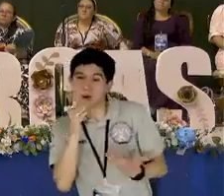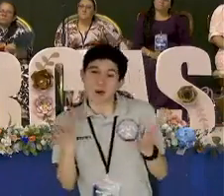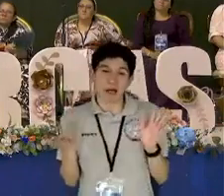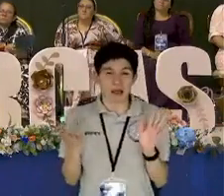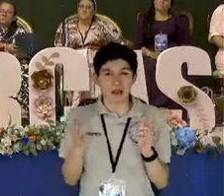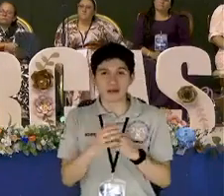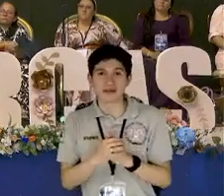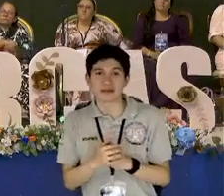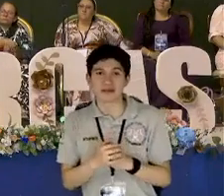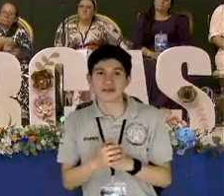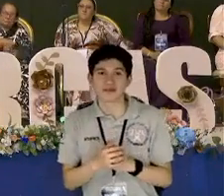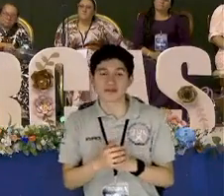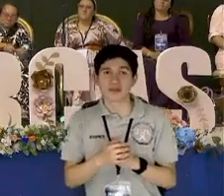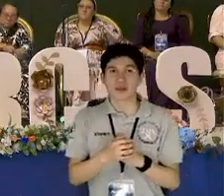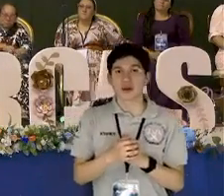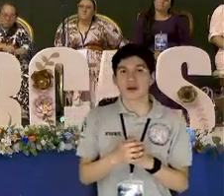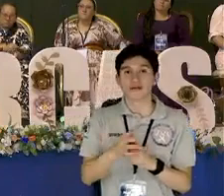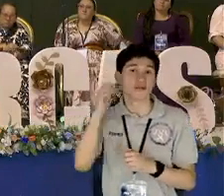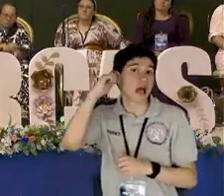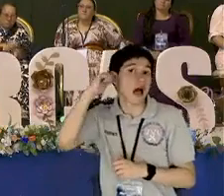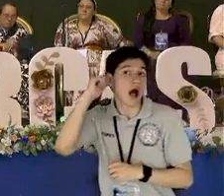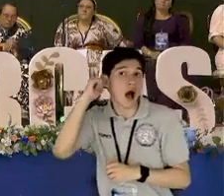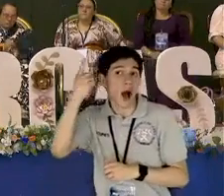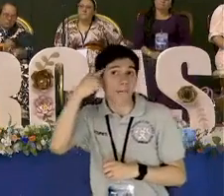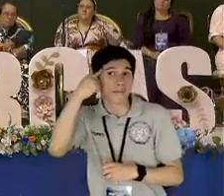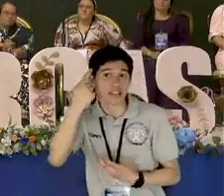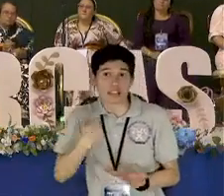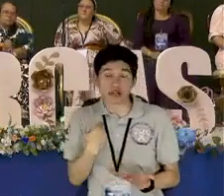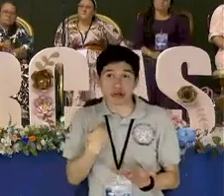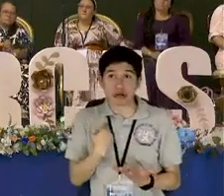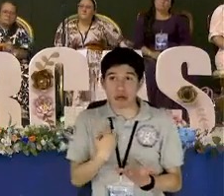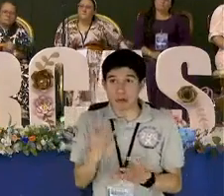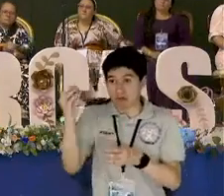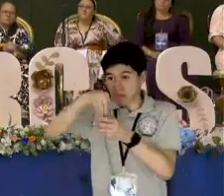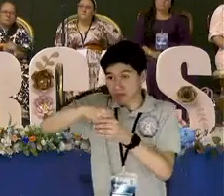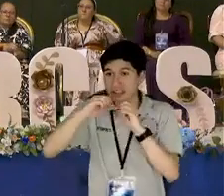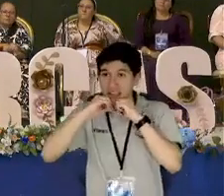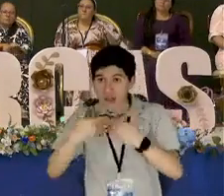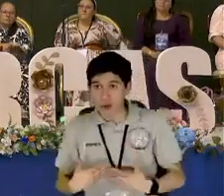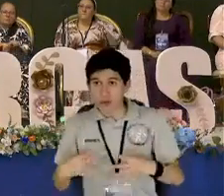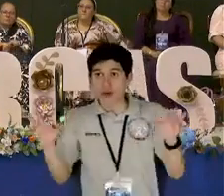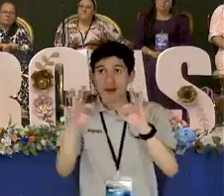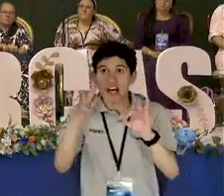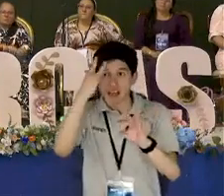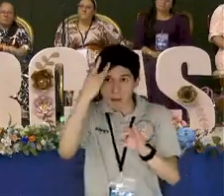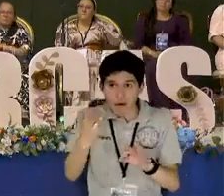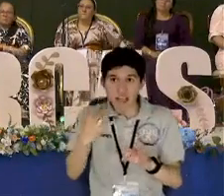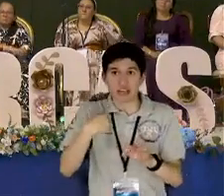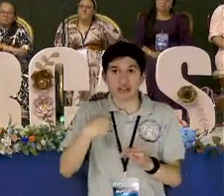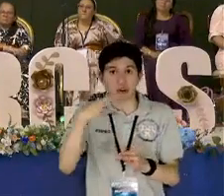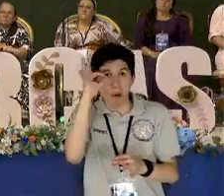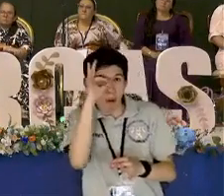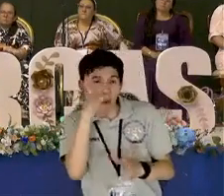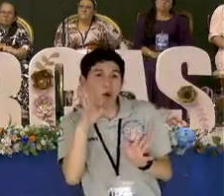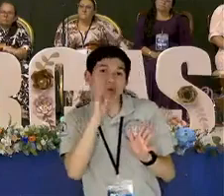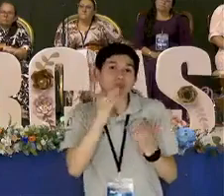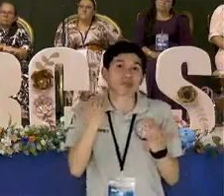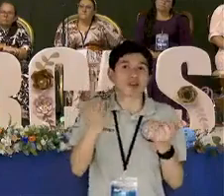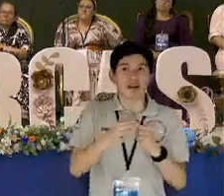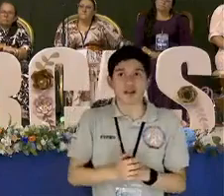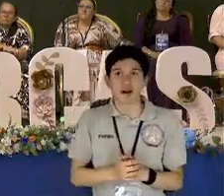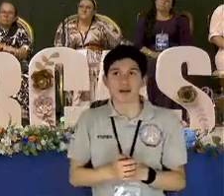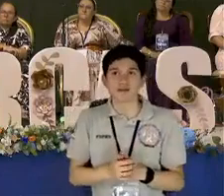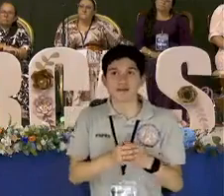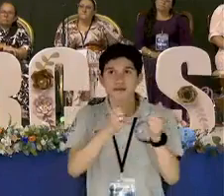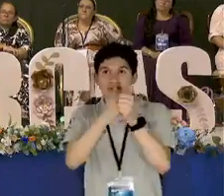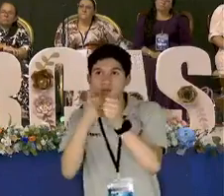yo no soy ojo, no soy del cuerpo, de todos modos seguirá siendo parte del cuerpo. Si todo el cuerpo fuera ojo, no podría